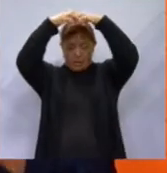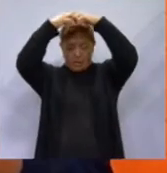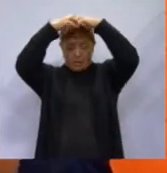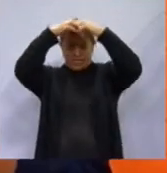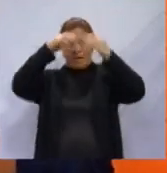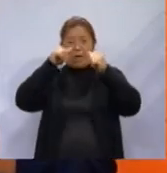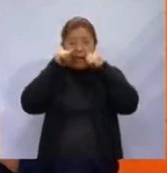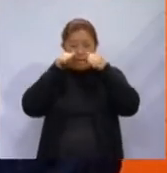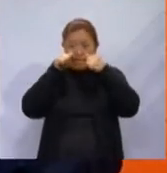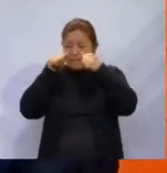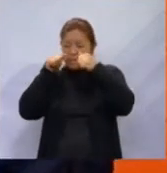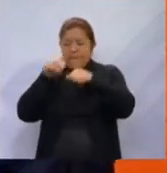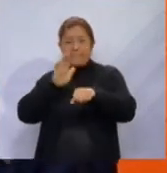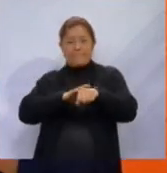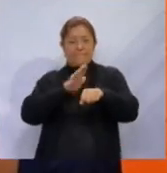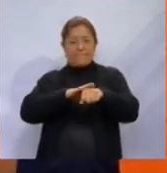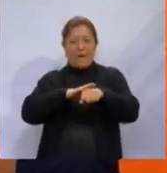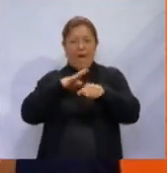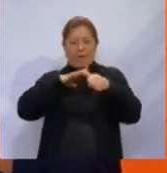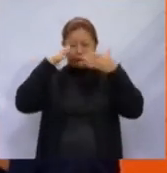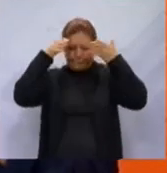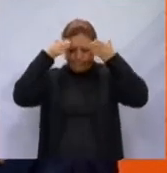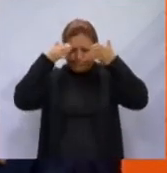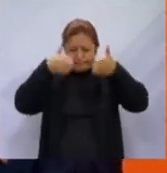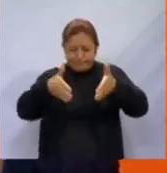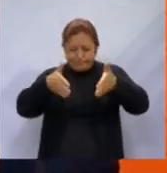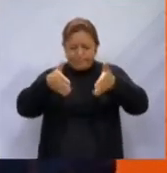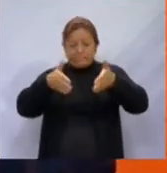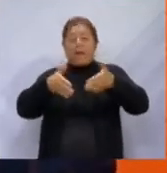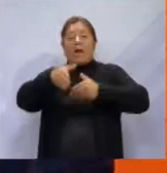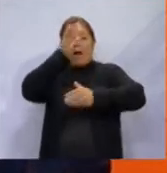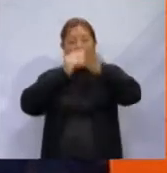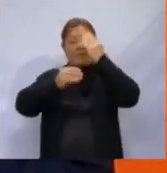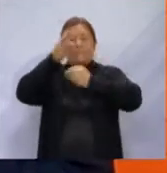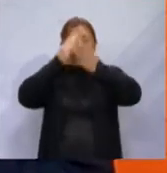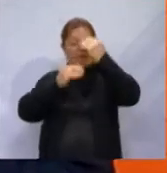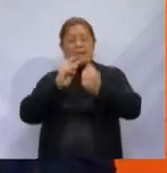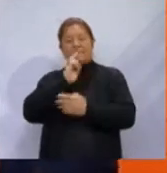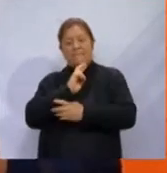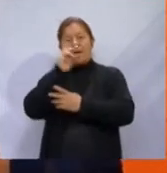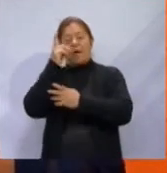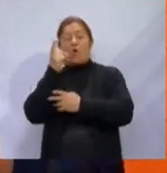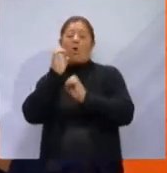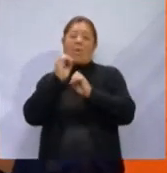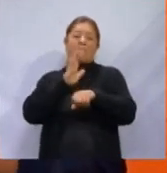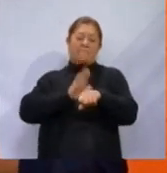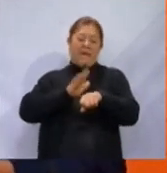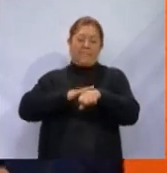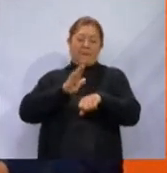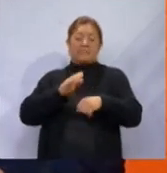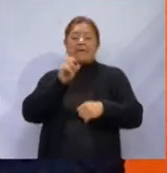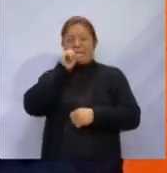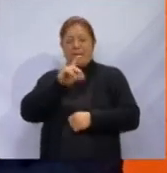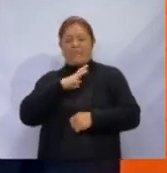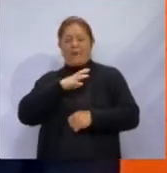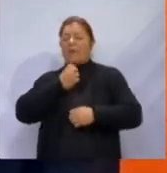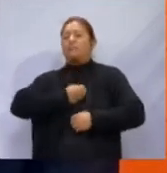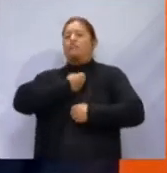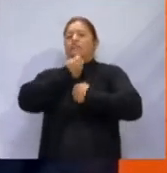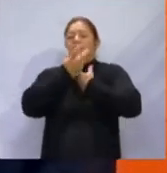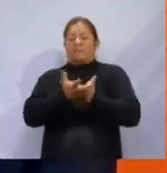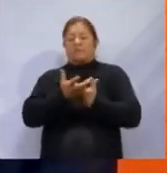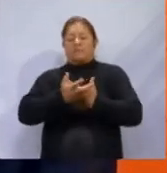más atención, se concentre, aprenda más y mejor y también podamos